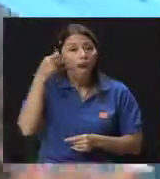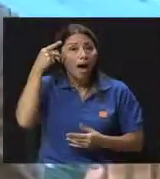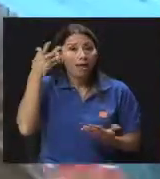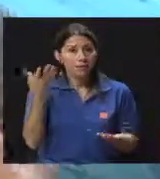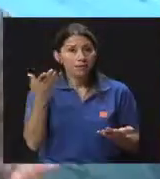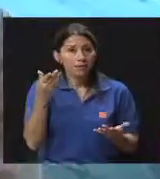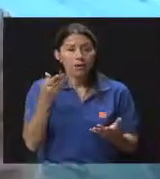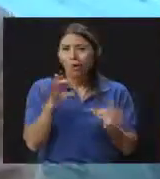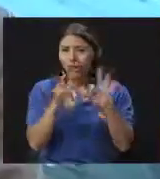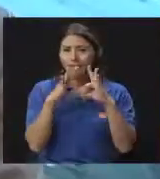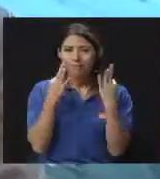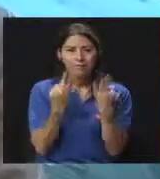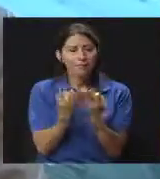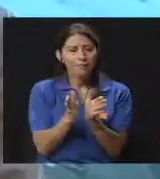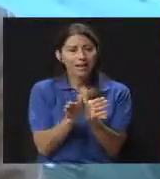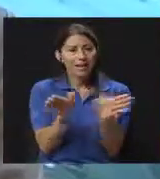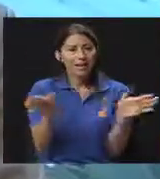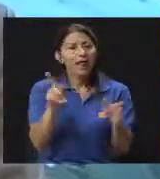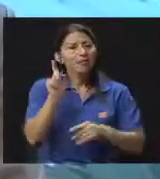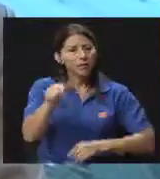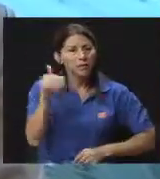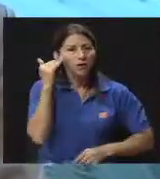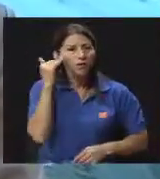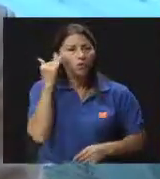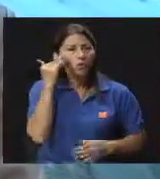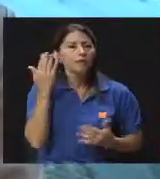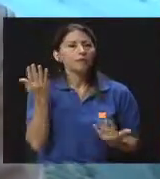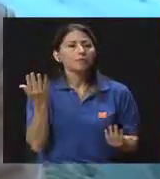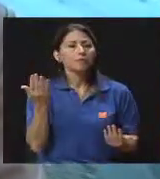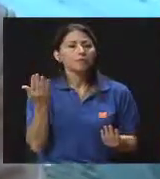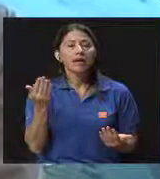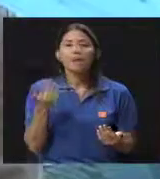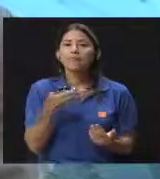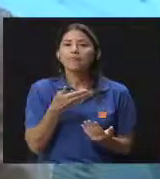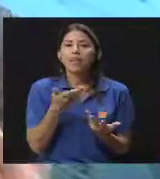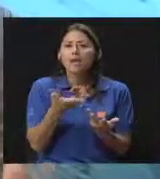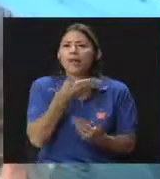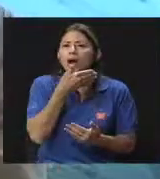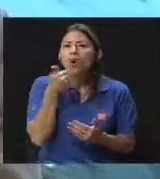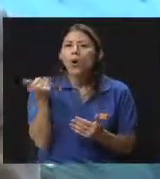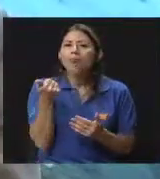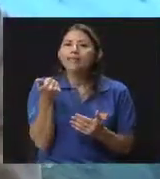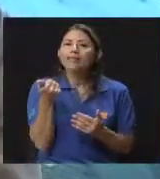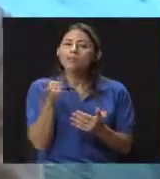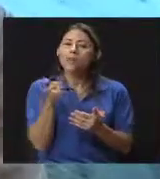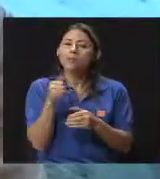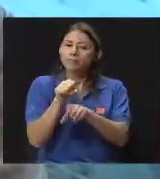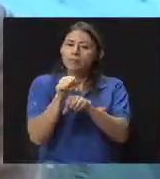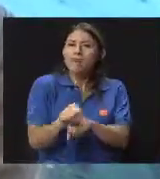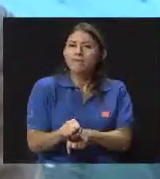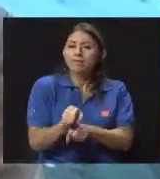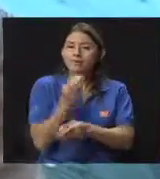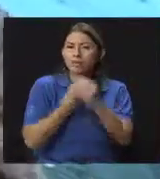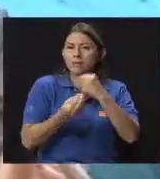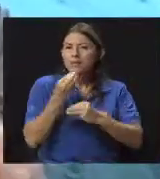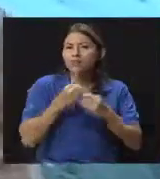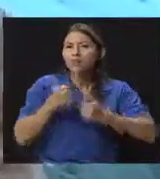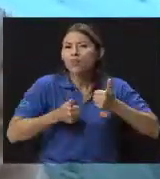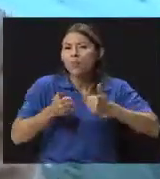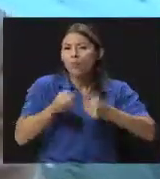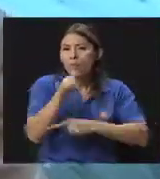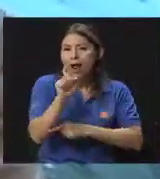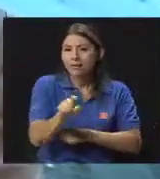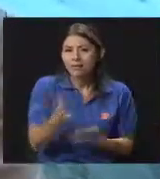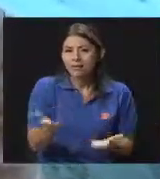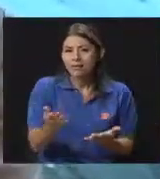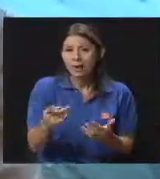la familia en general deben de conocer cuáles serían los mejores patrones de alimentación para instaurar